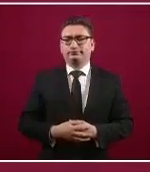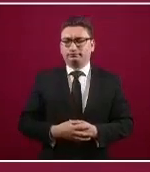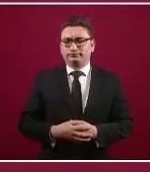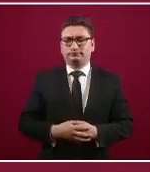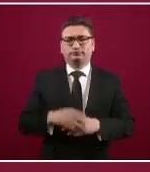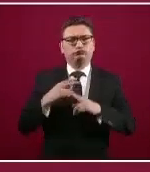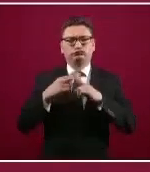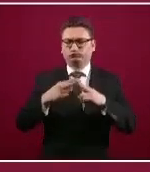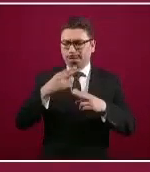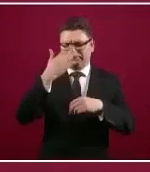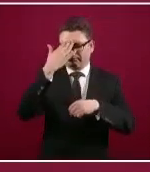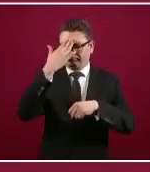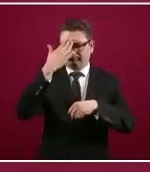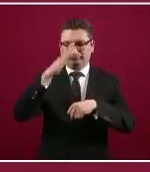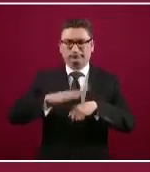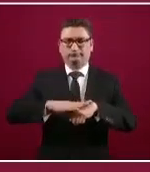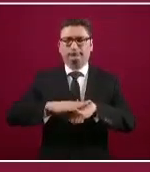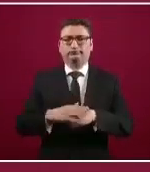se conmemora